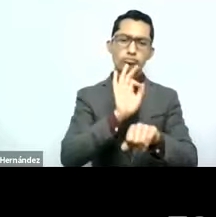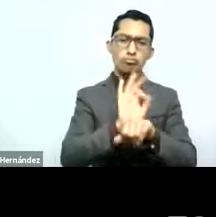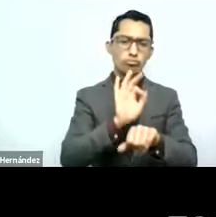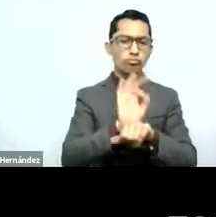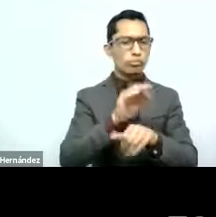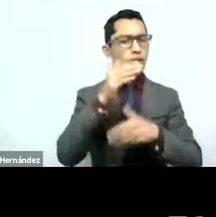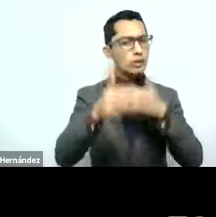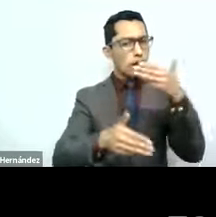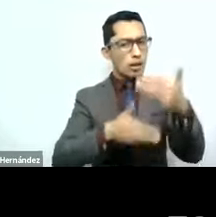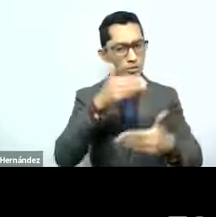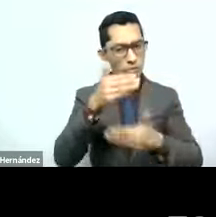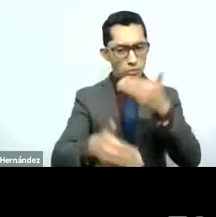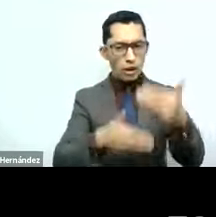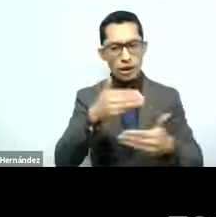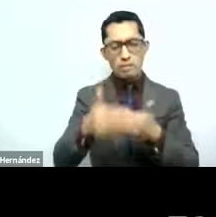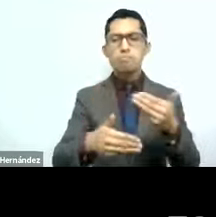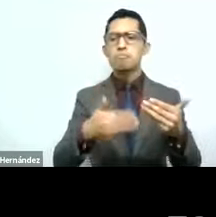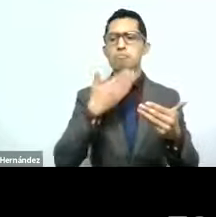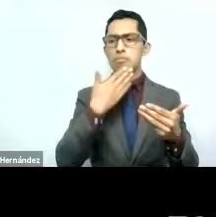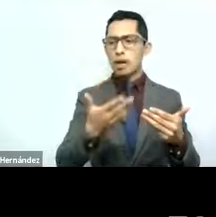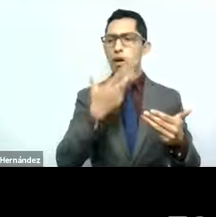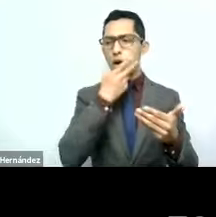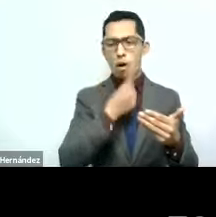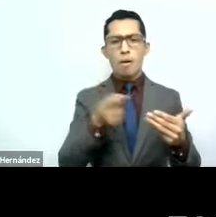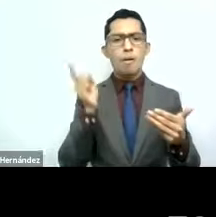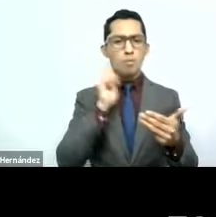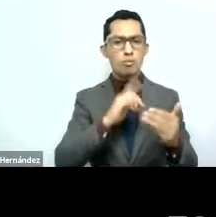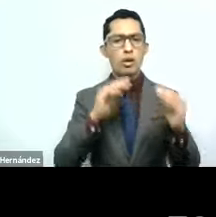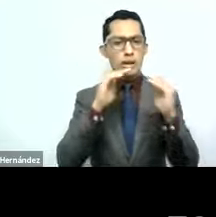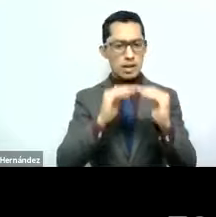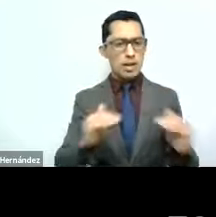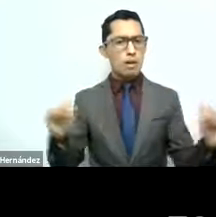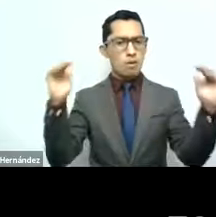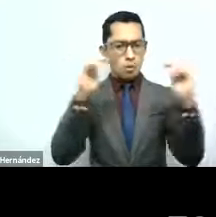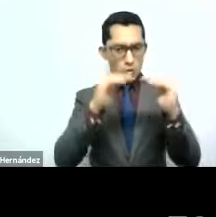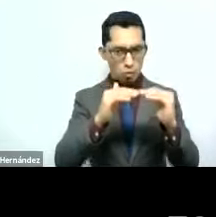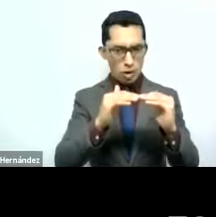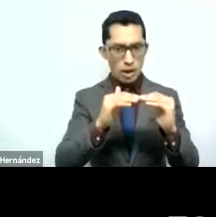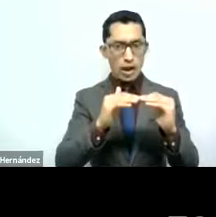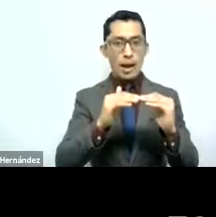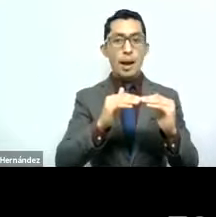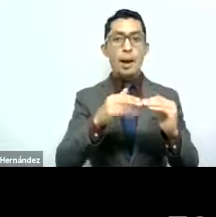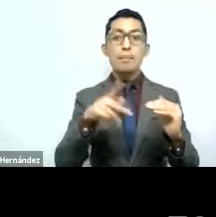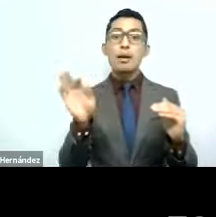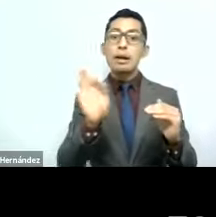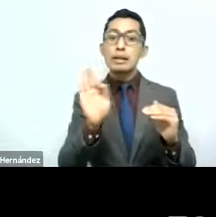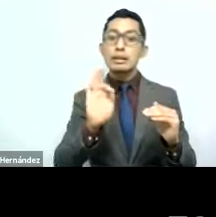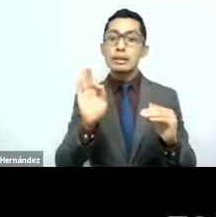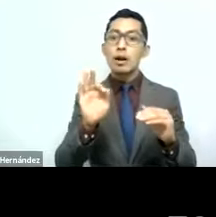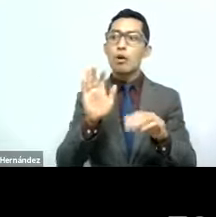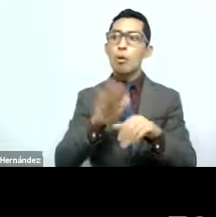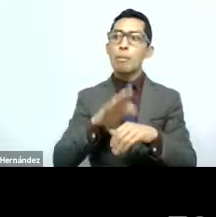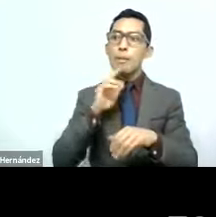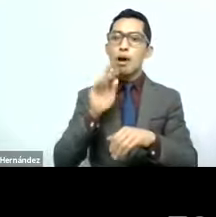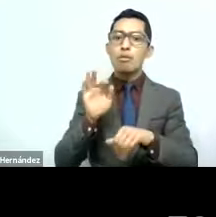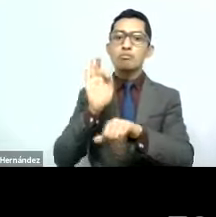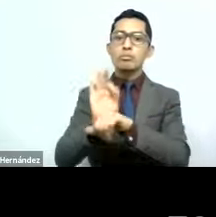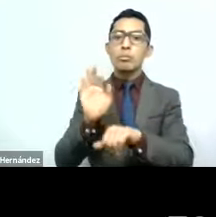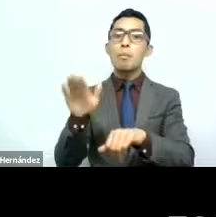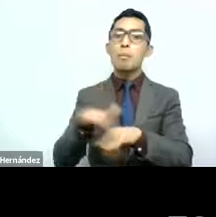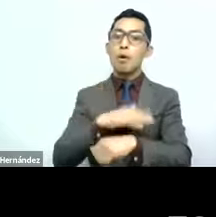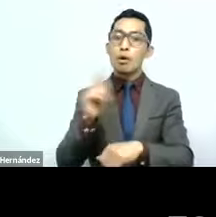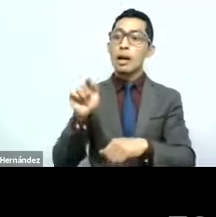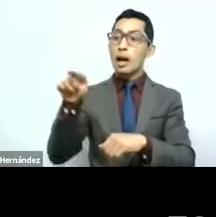a garantizar la igualdad sustantiva, dando un trato preferente a un cierto grupo que ha sido